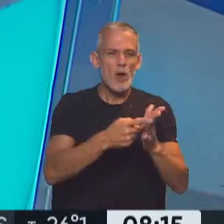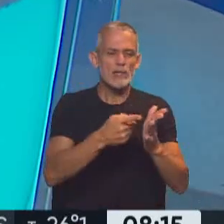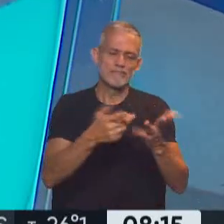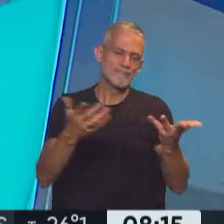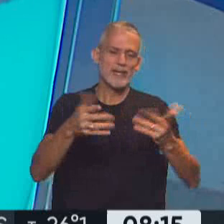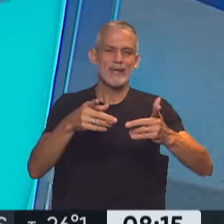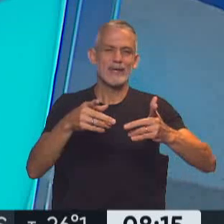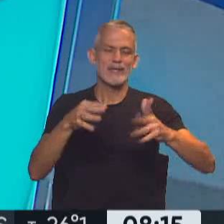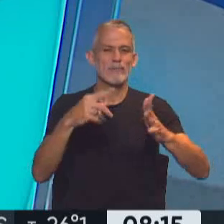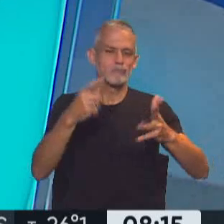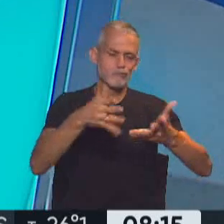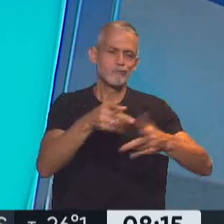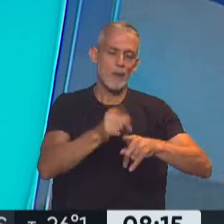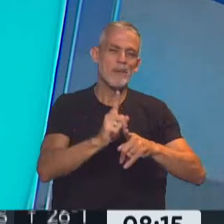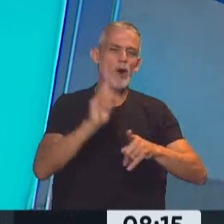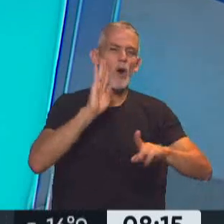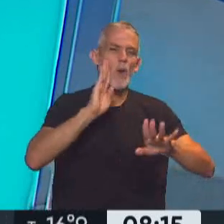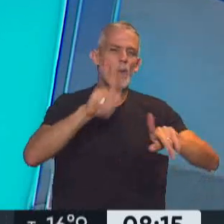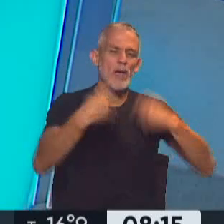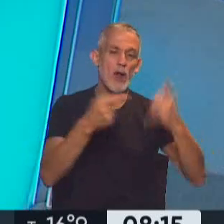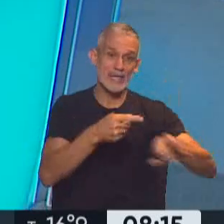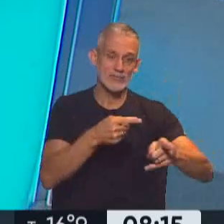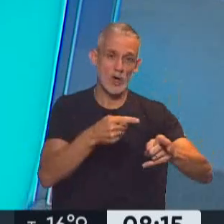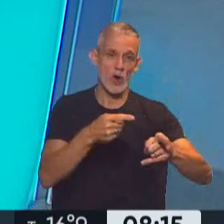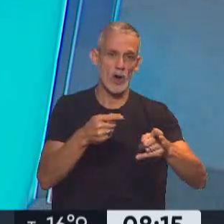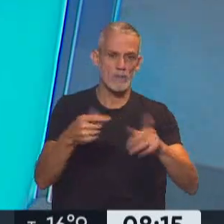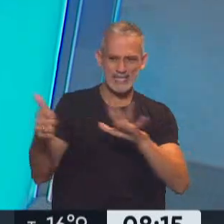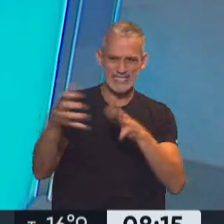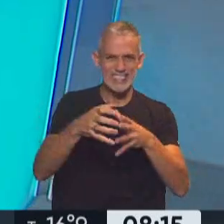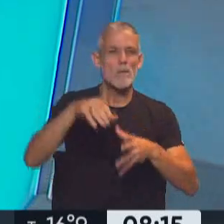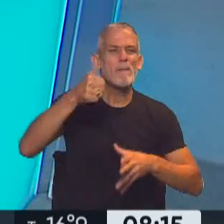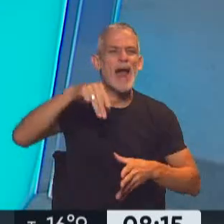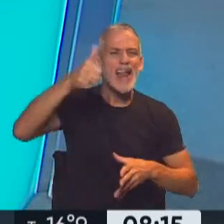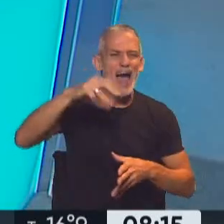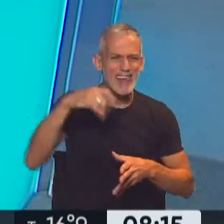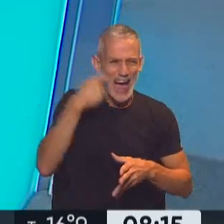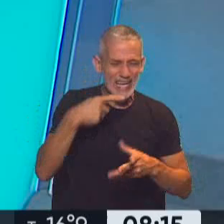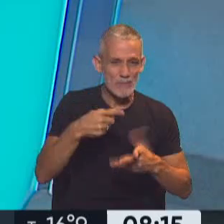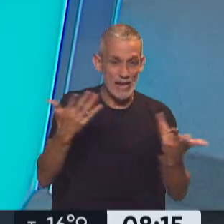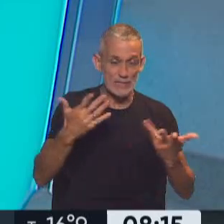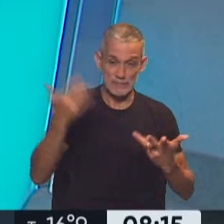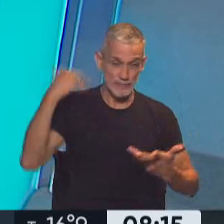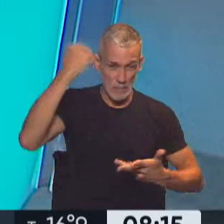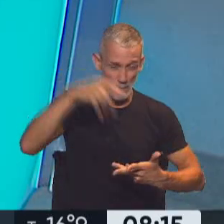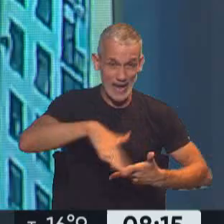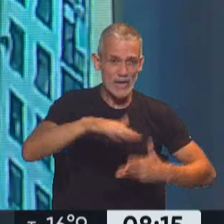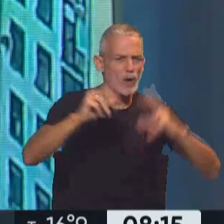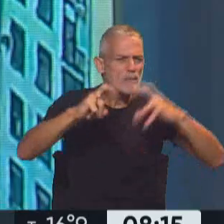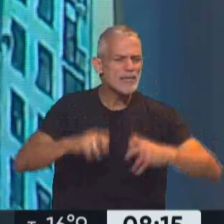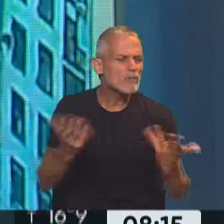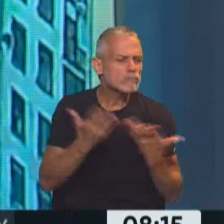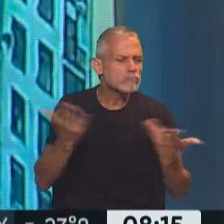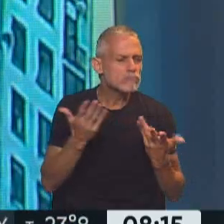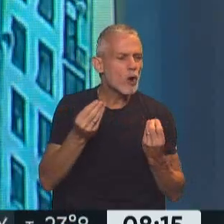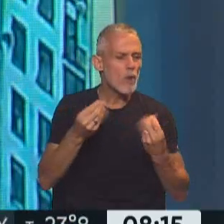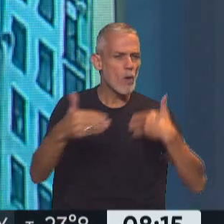en manada de hombres de la peor calaña que hemos visto en estos últimos días. La causa, ¿en qué lugar y en qué